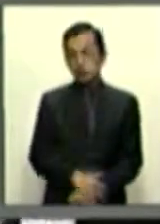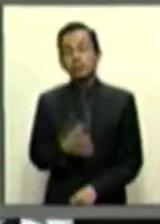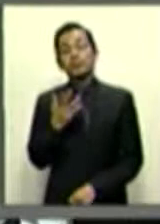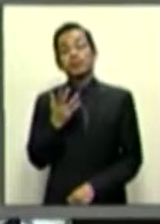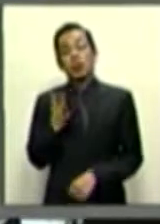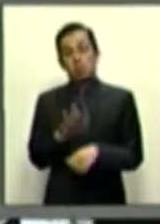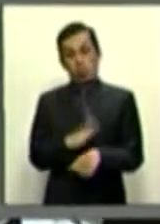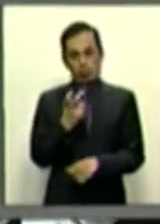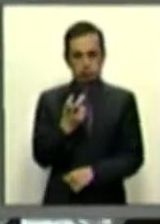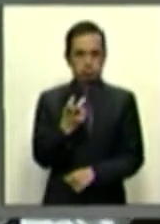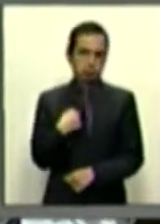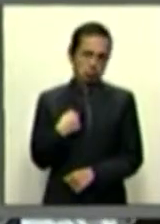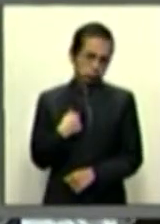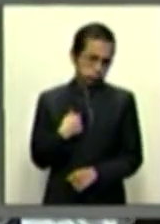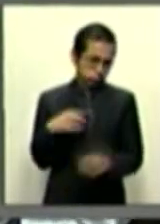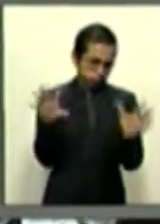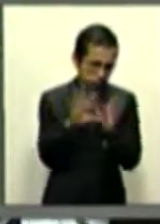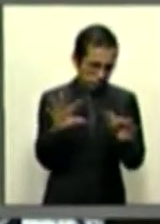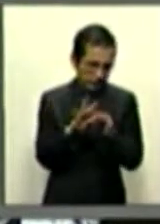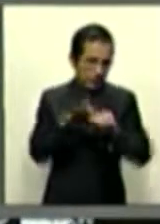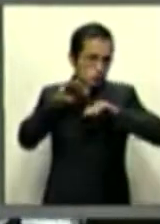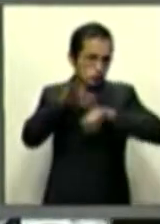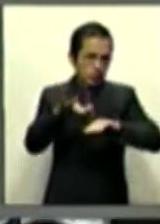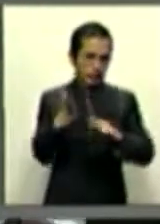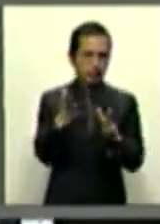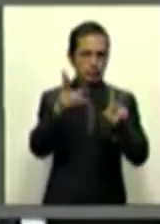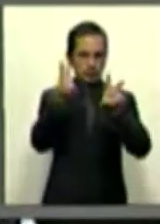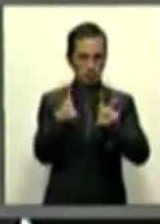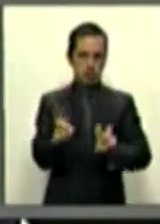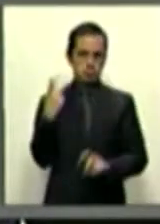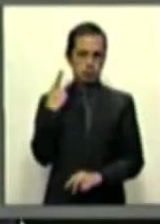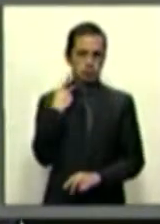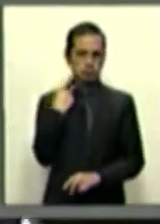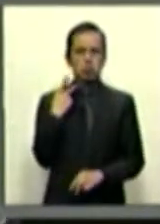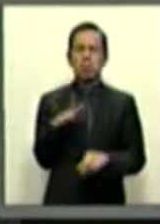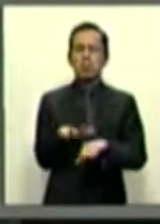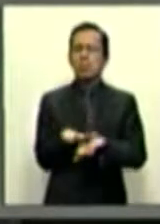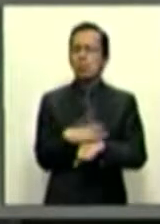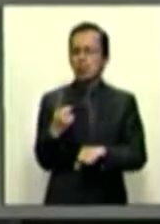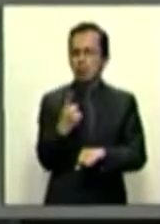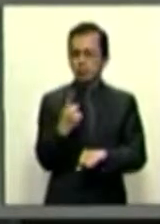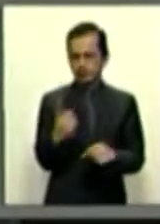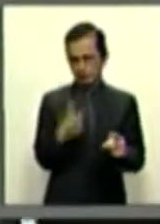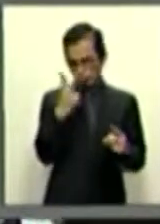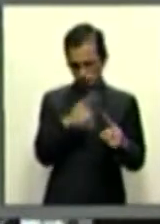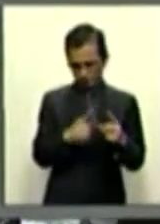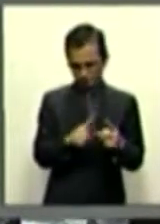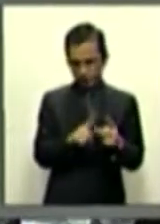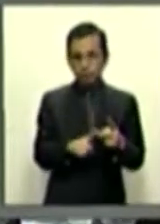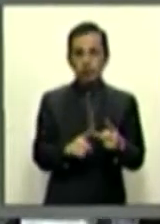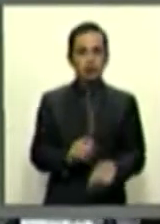ver con la agenda política por dos razones. Primero, las diputadas